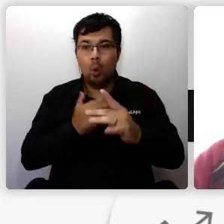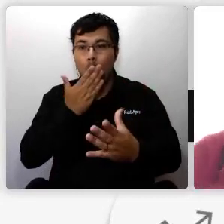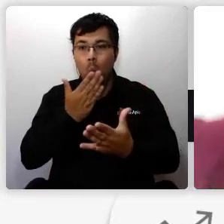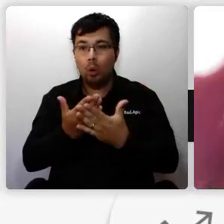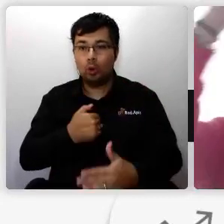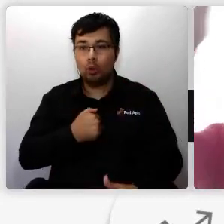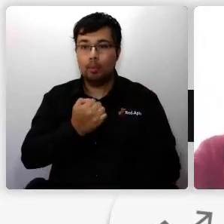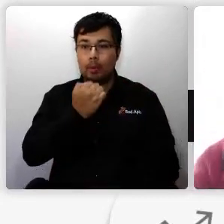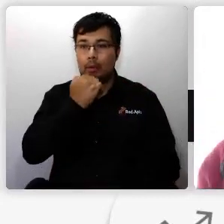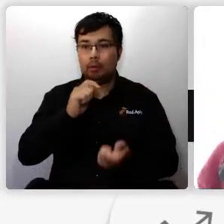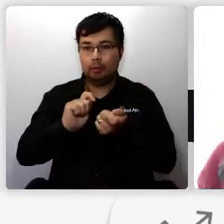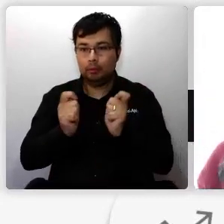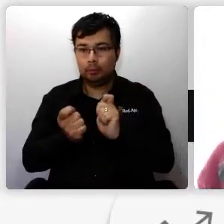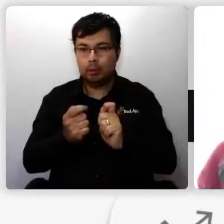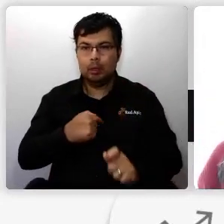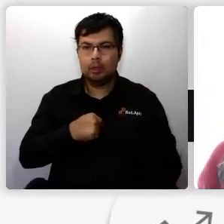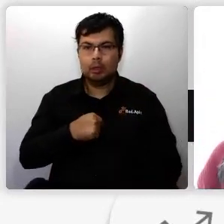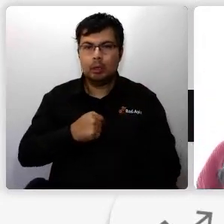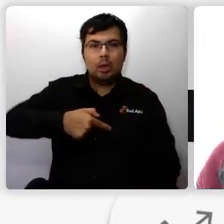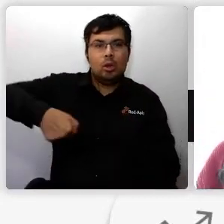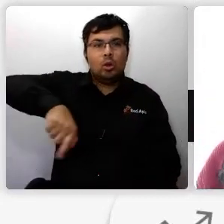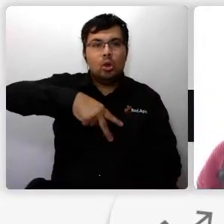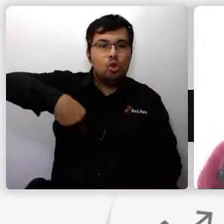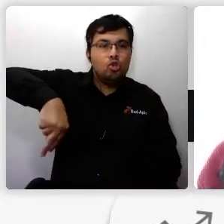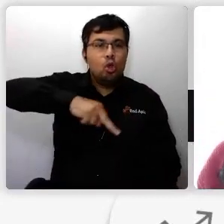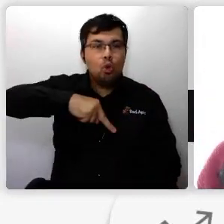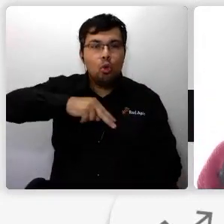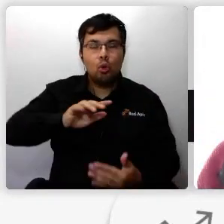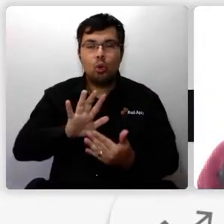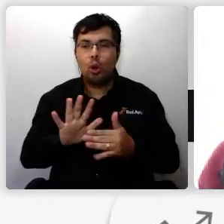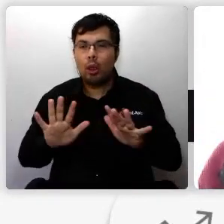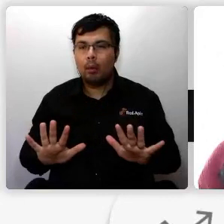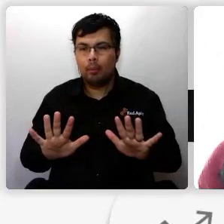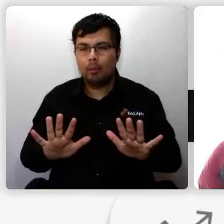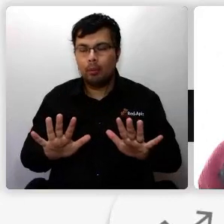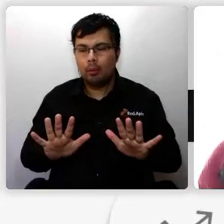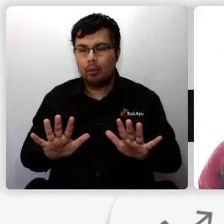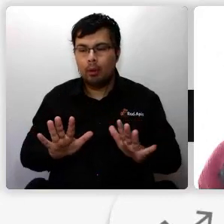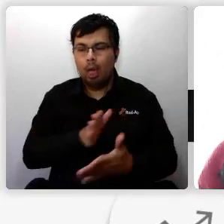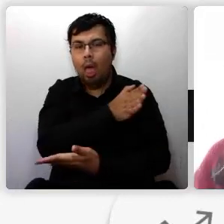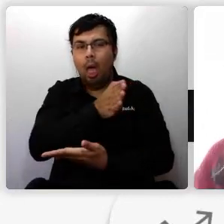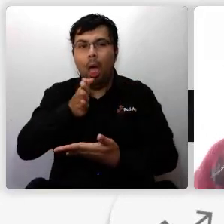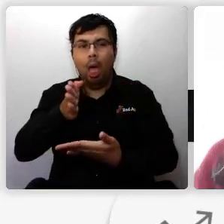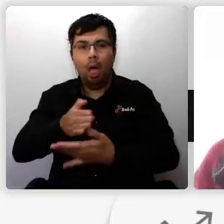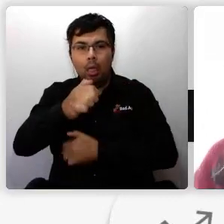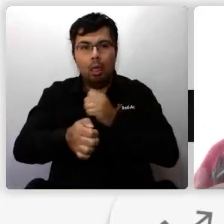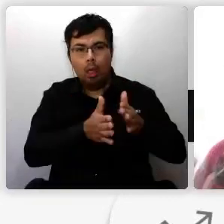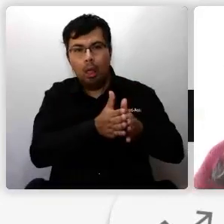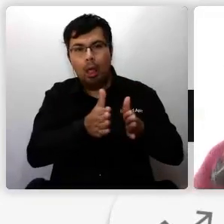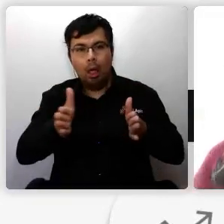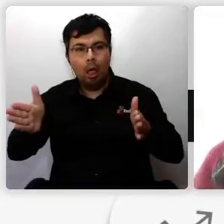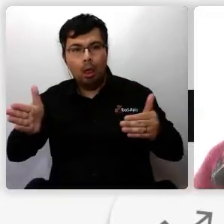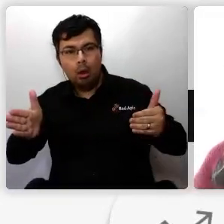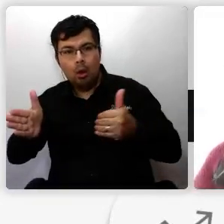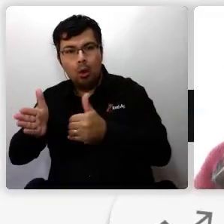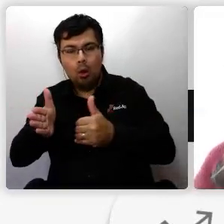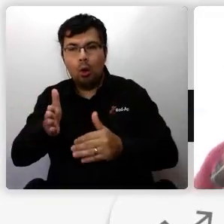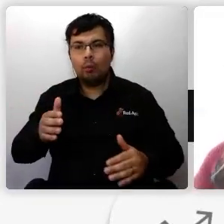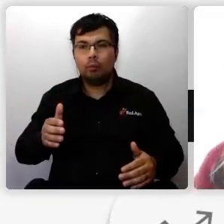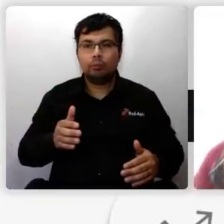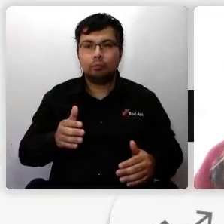Si nosotros esperamos hasta fin de año o fin de mes para poder medir y